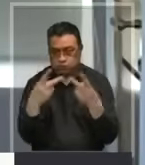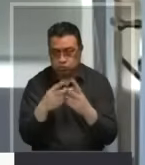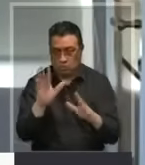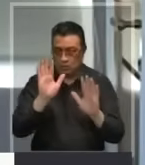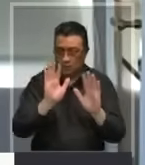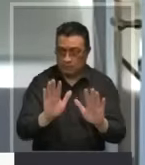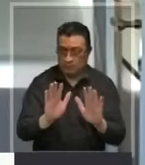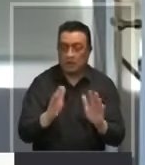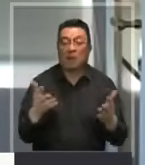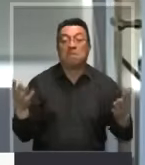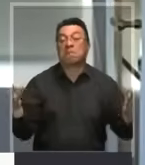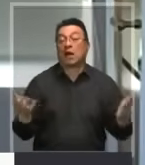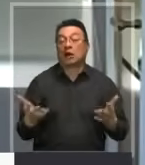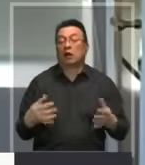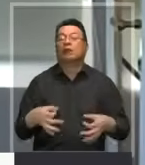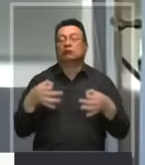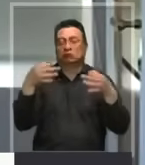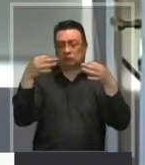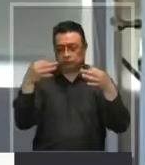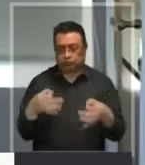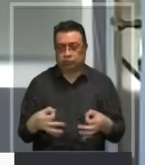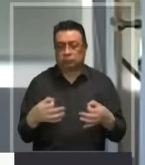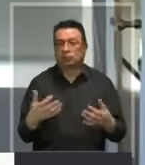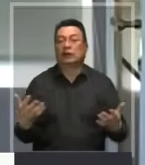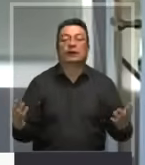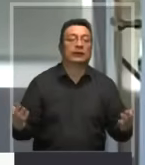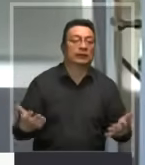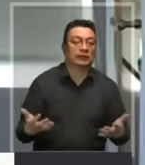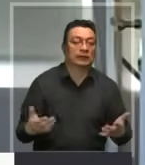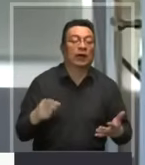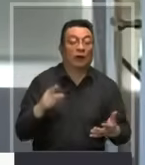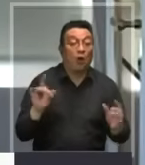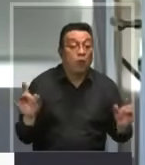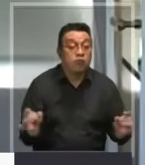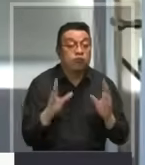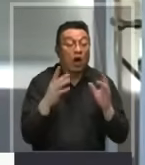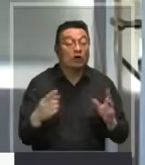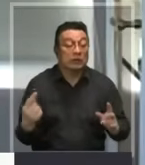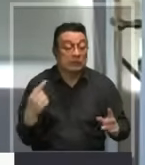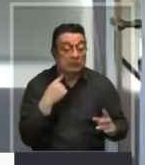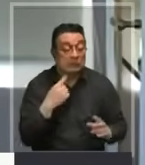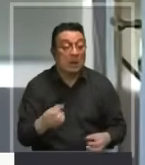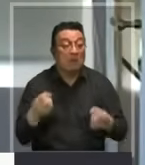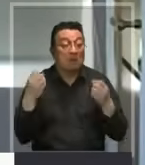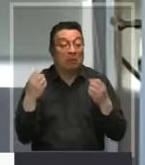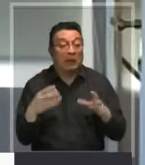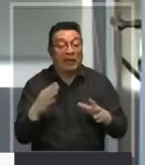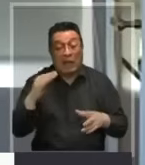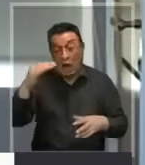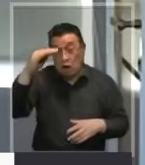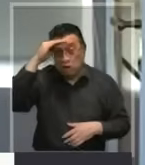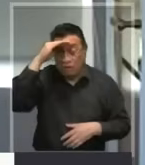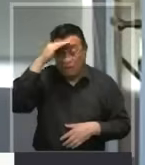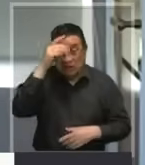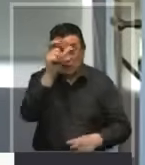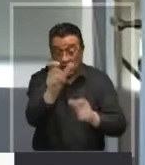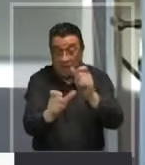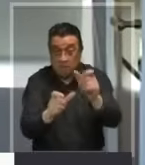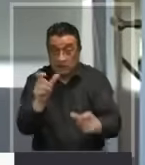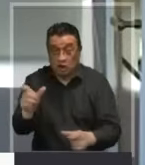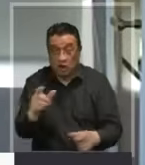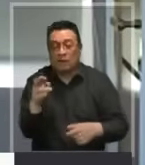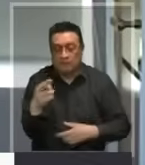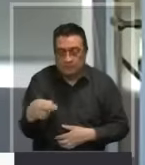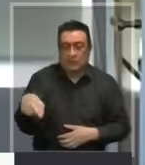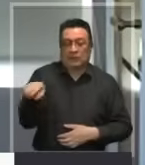para ya formalmente hacer que si hubo alguna pérdida de confianza por parte de la ciudadanía,